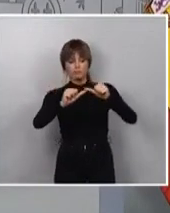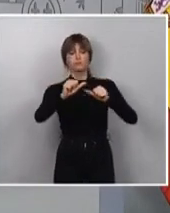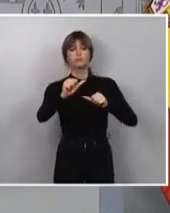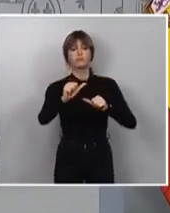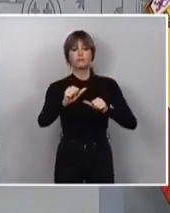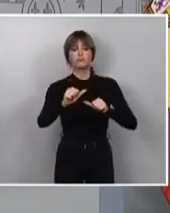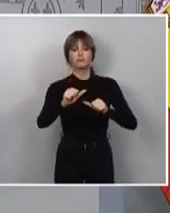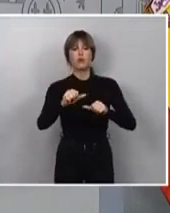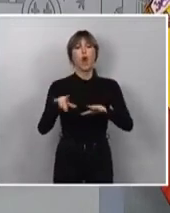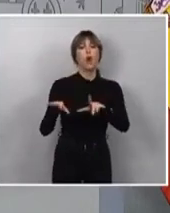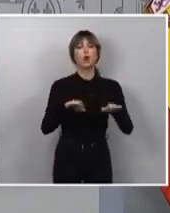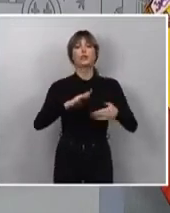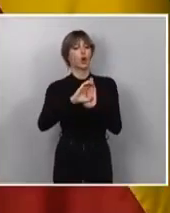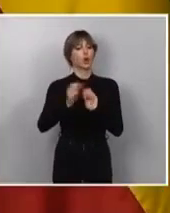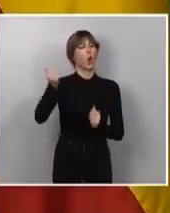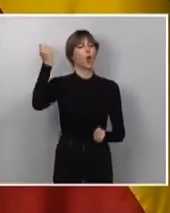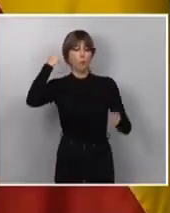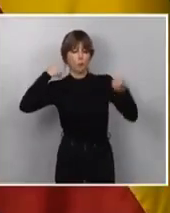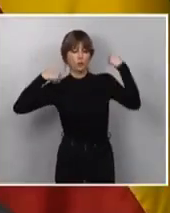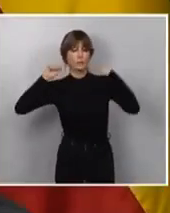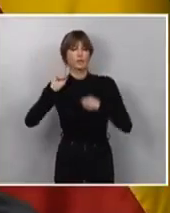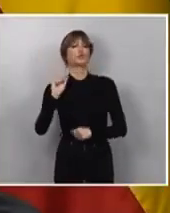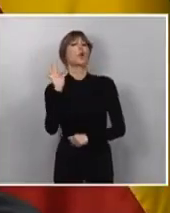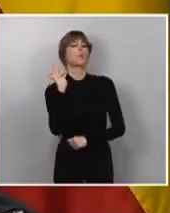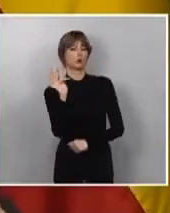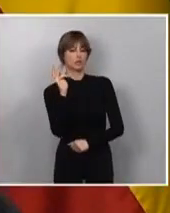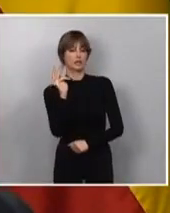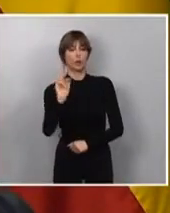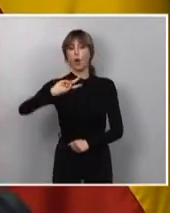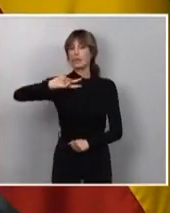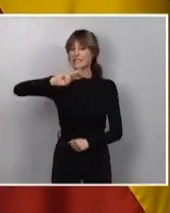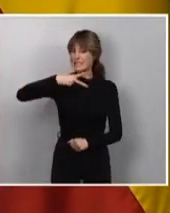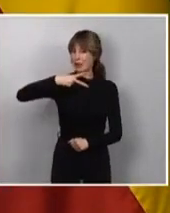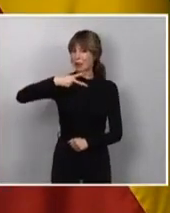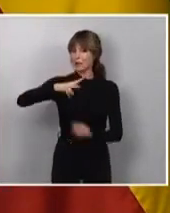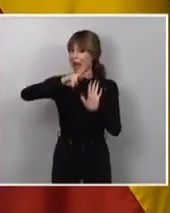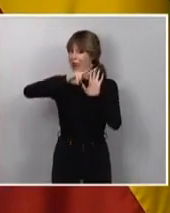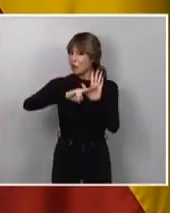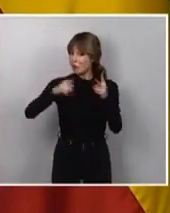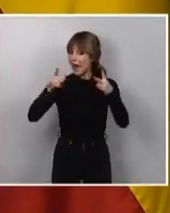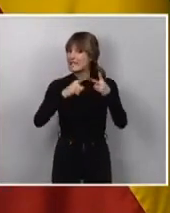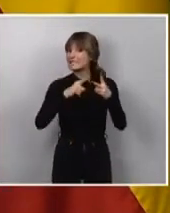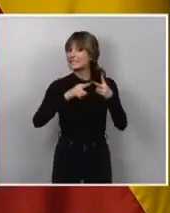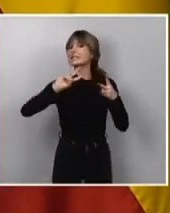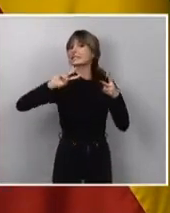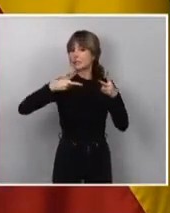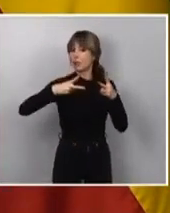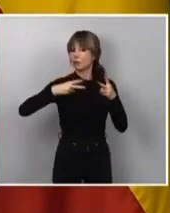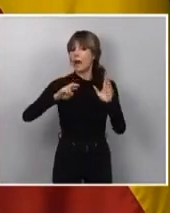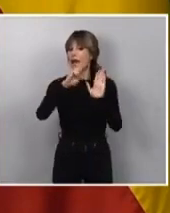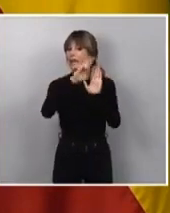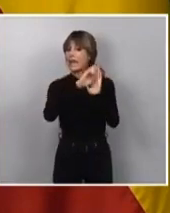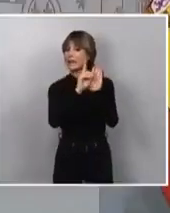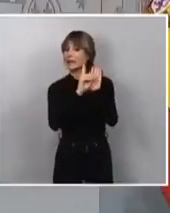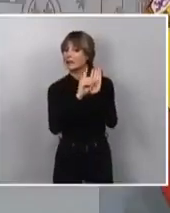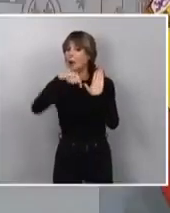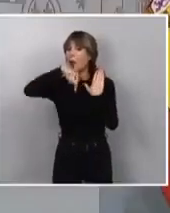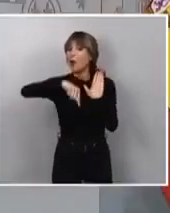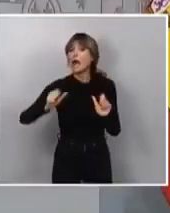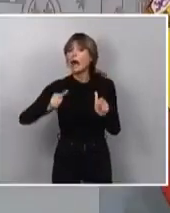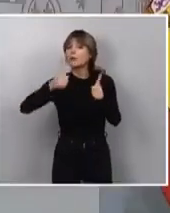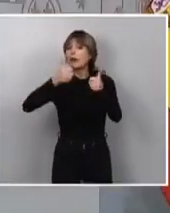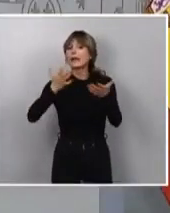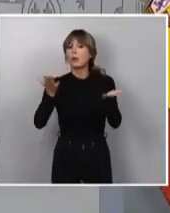dicen en España que vamos a ser la próxima locomotora europea no la locomotora del exin de esas de juguete verdad que teníamos cuando éramos